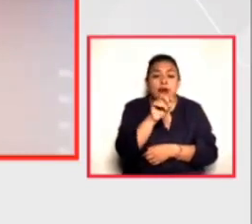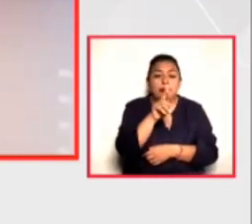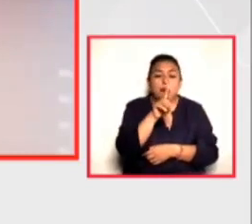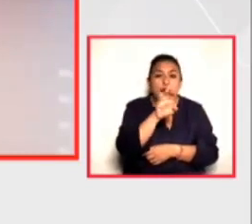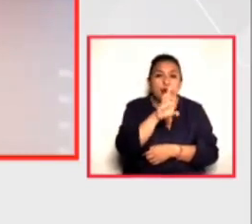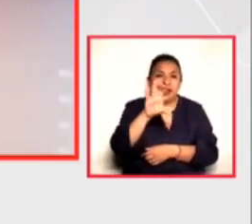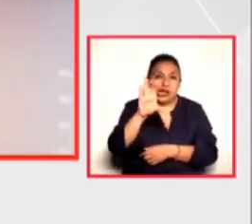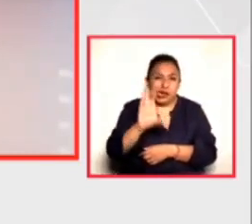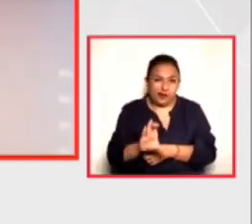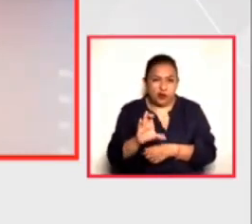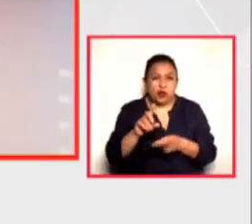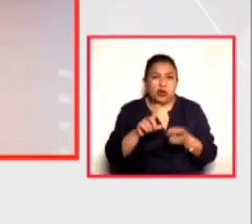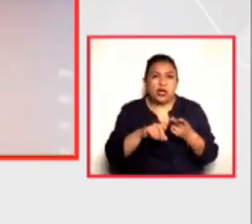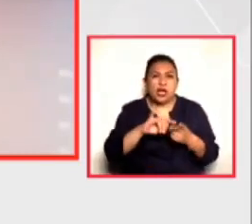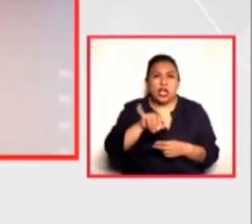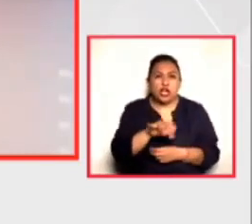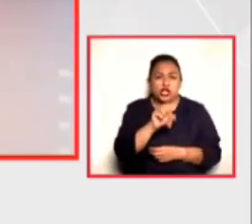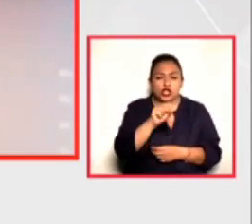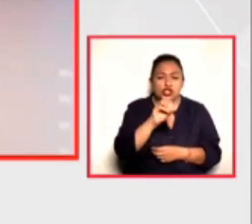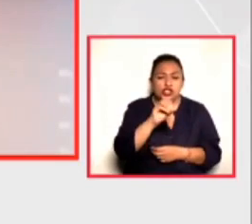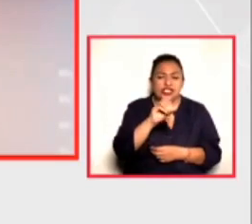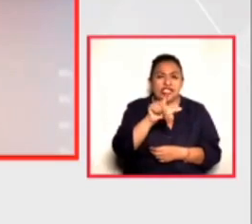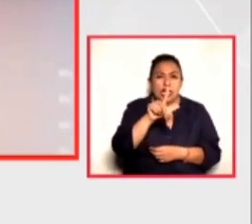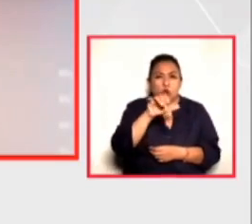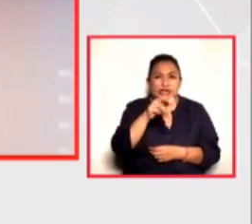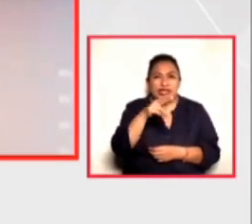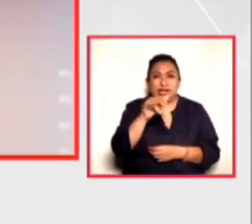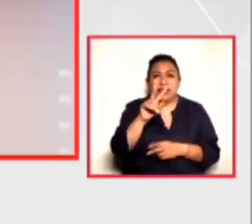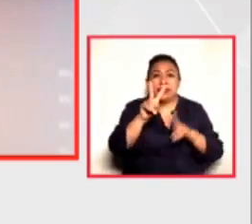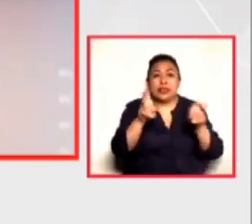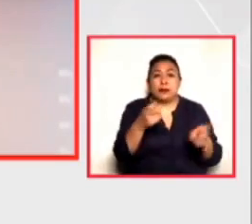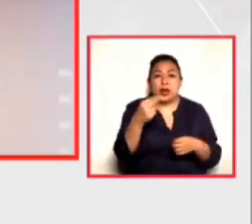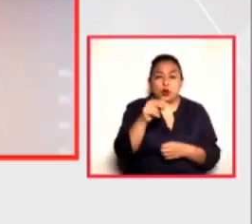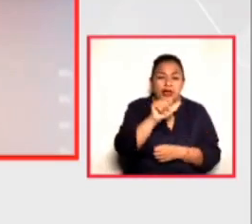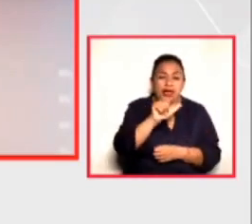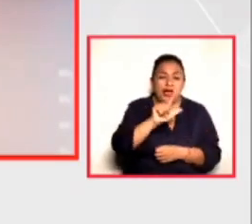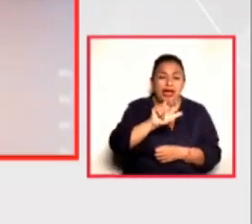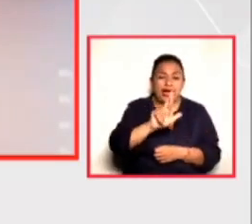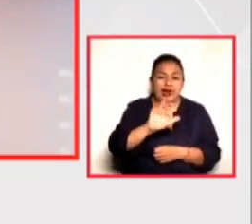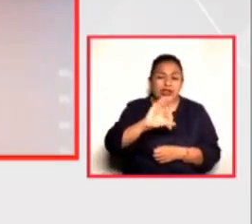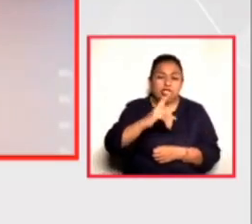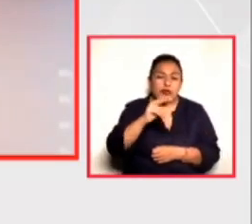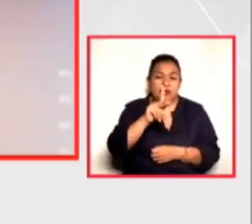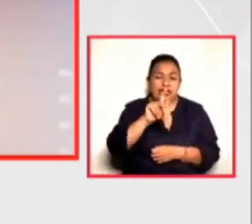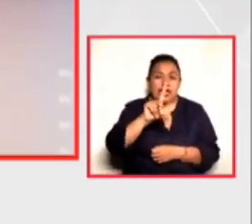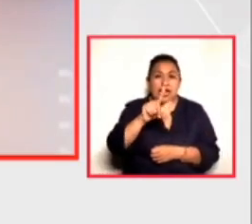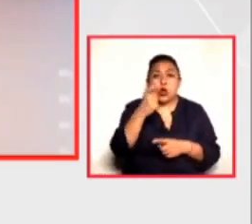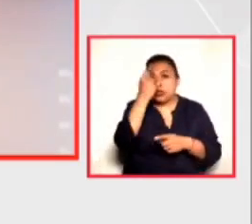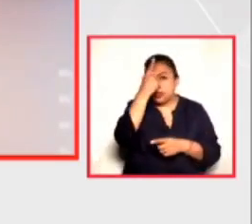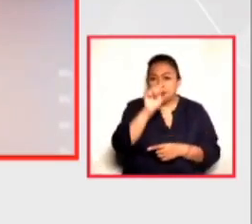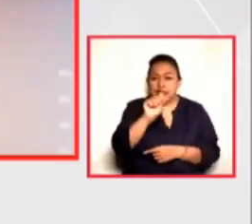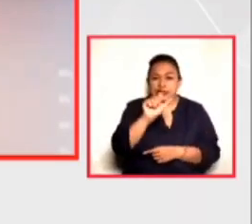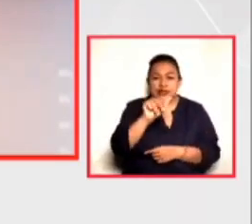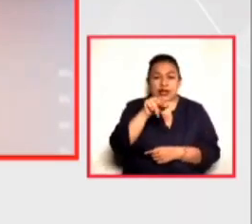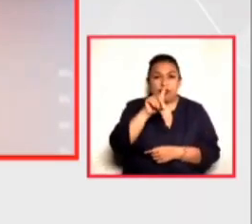Luisa Hernández, 2020, se llama Archipiélago y es de Sandra Burgos García. Aquí les platicamos de qué se